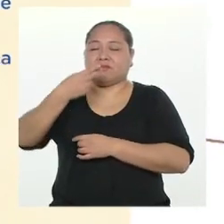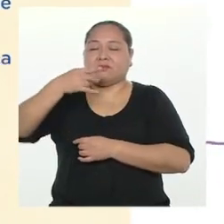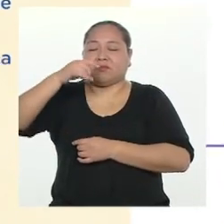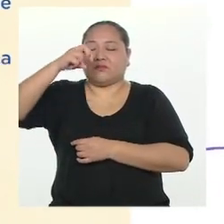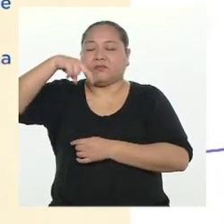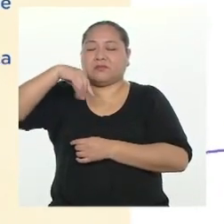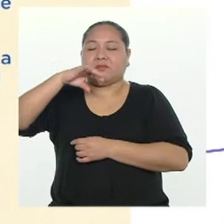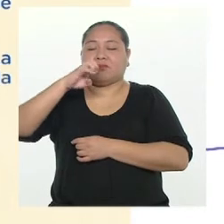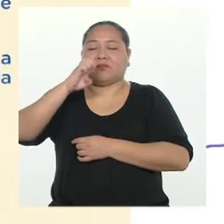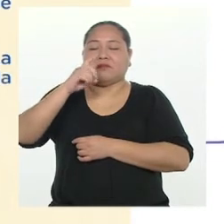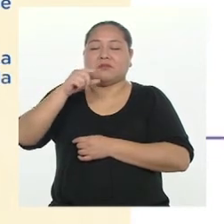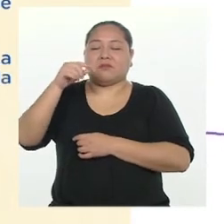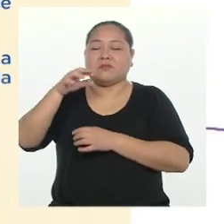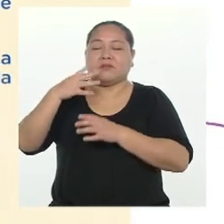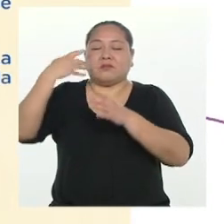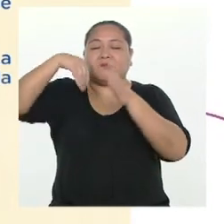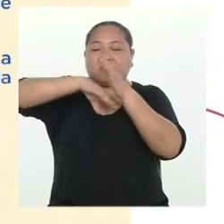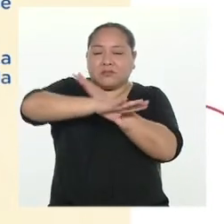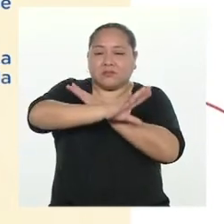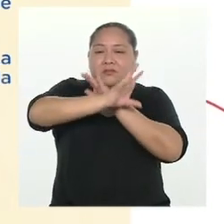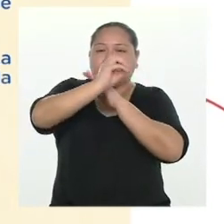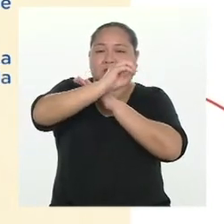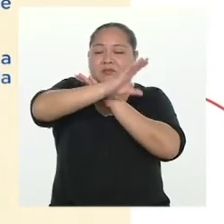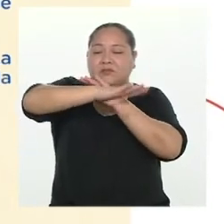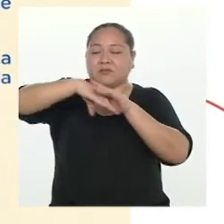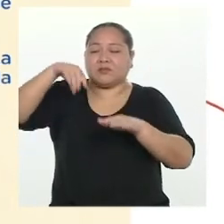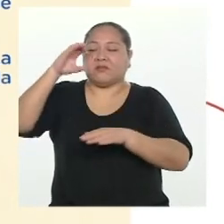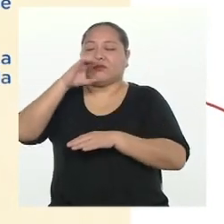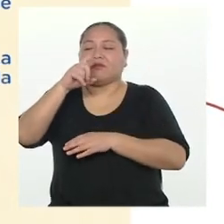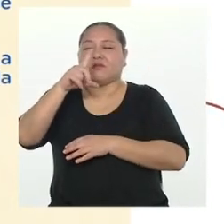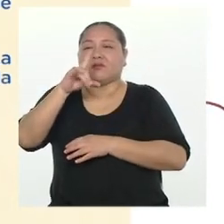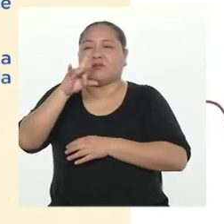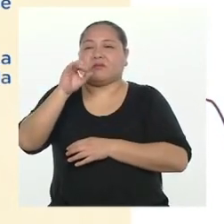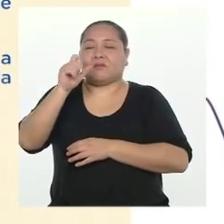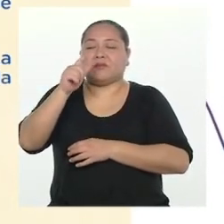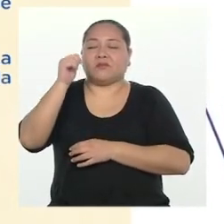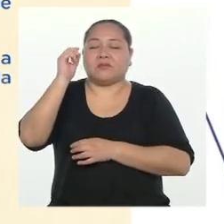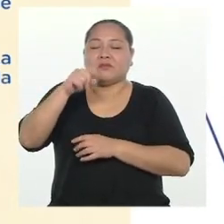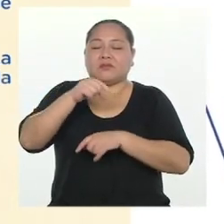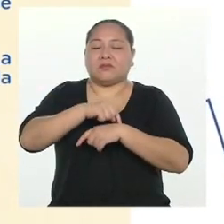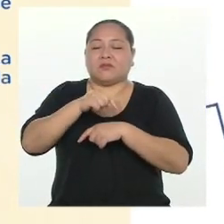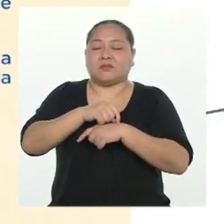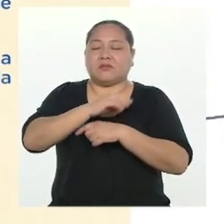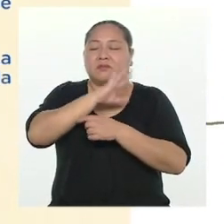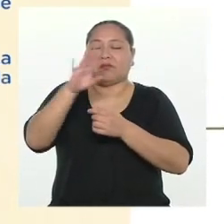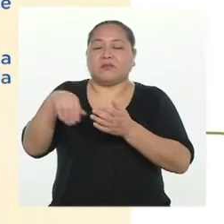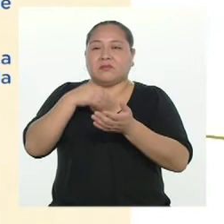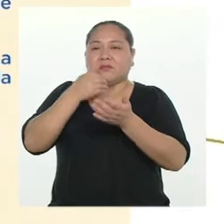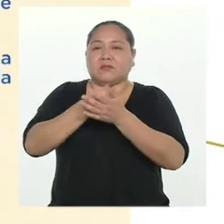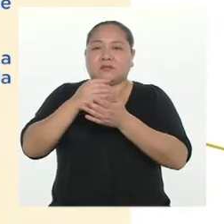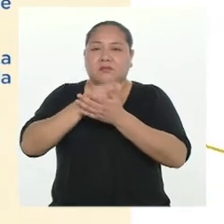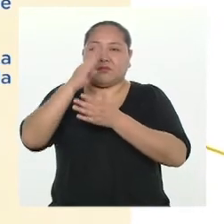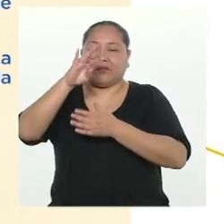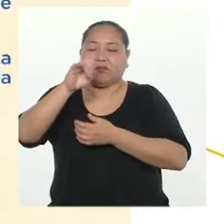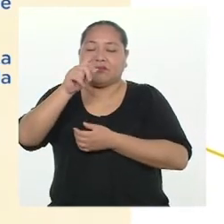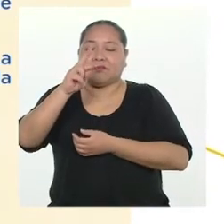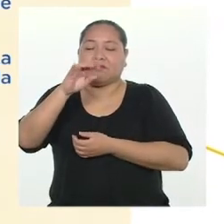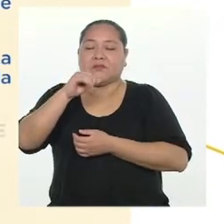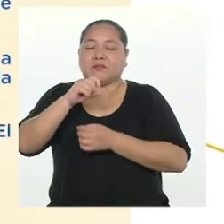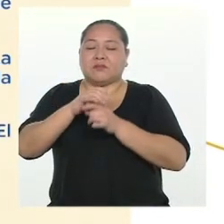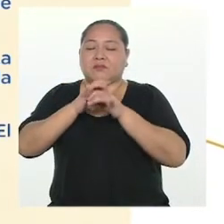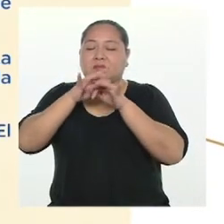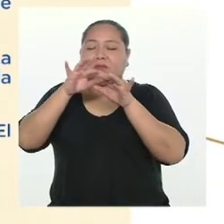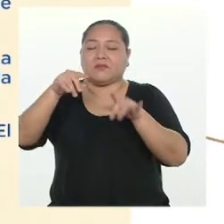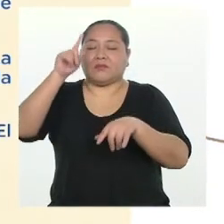nutrientes dentro y fuera de la célula. El tiempo. Todas las bacterias se reproducen en un tiempo